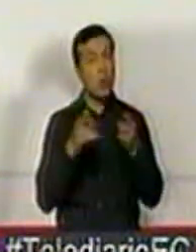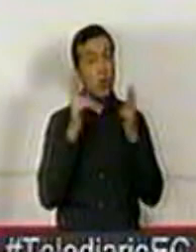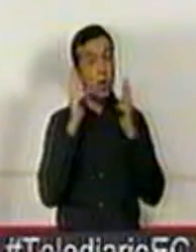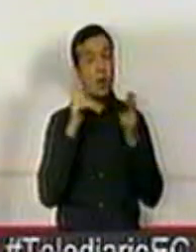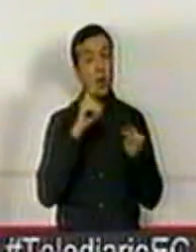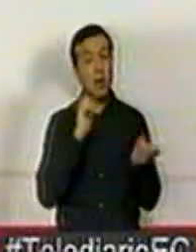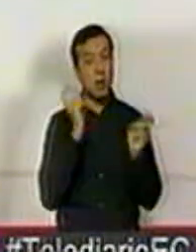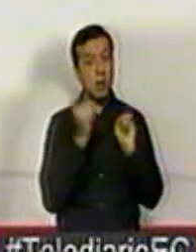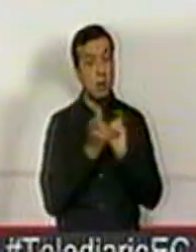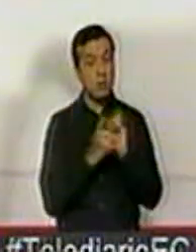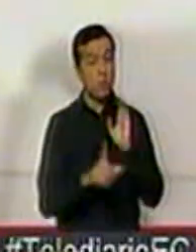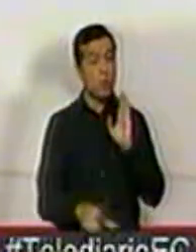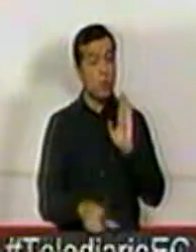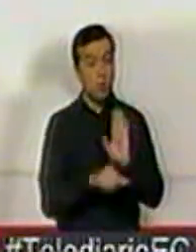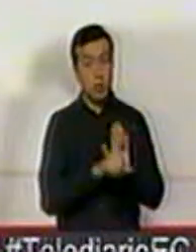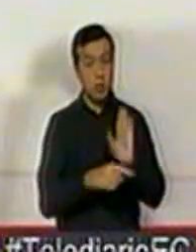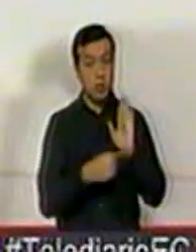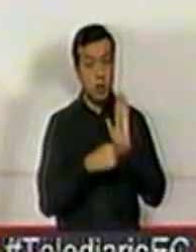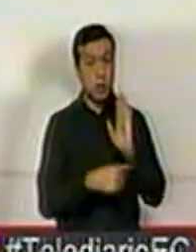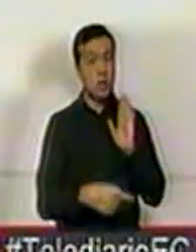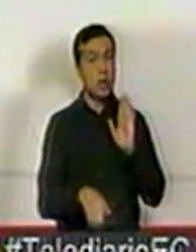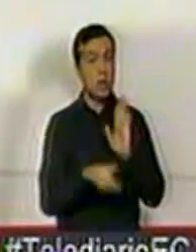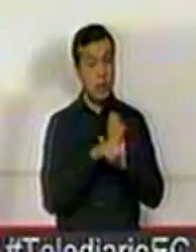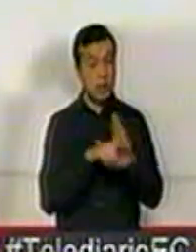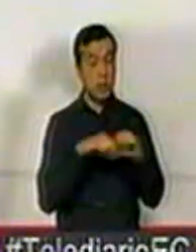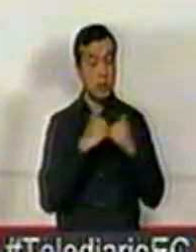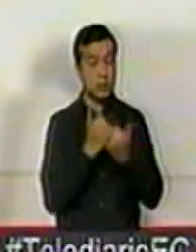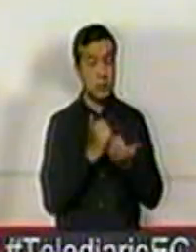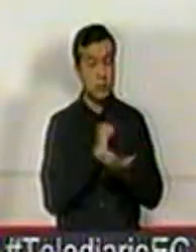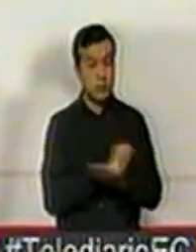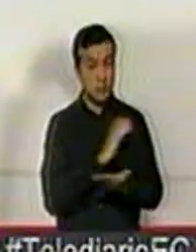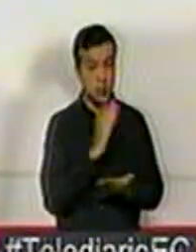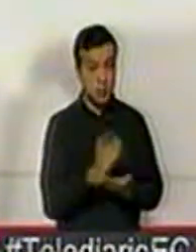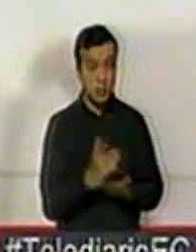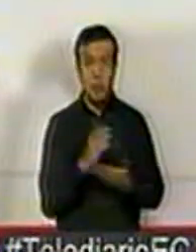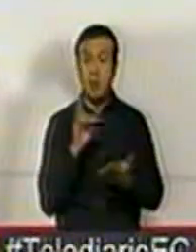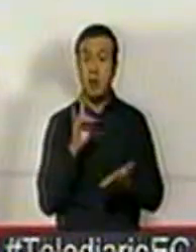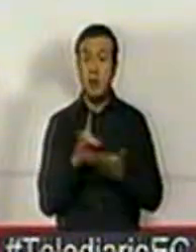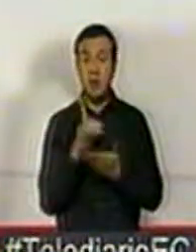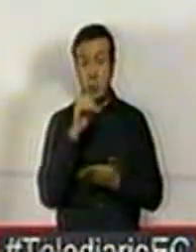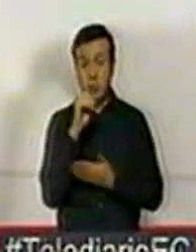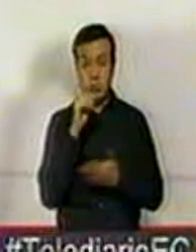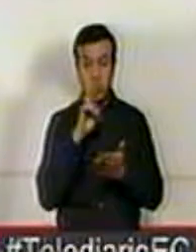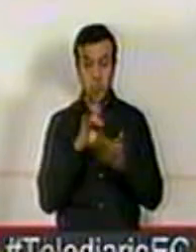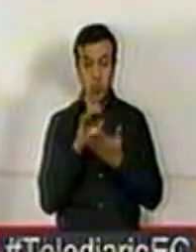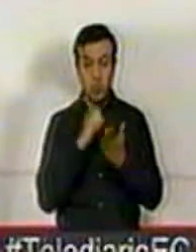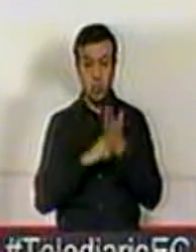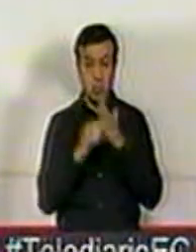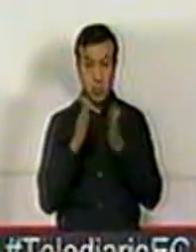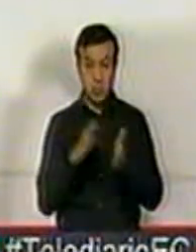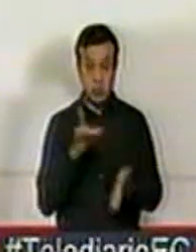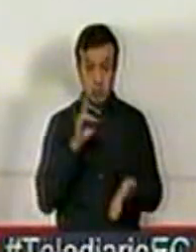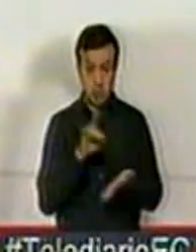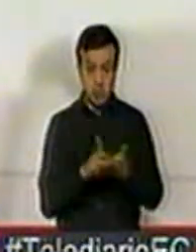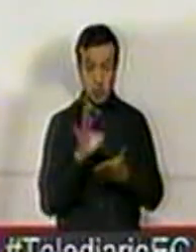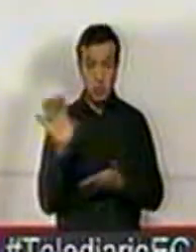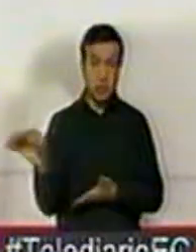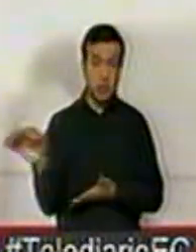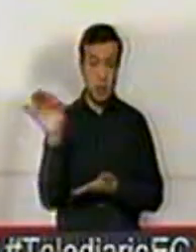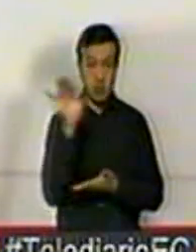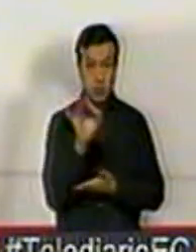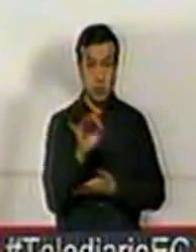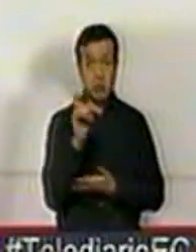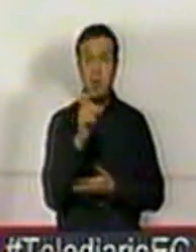corrija dentro de la ley orgánica de la función legislativa. Para destituir a un ministro que es designado